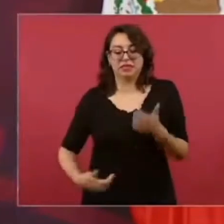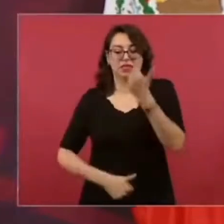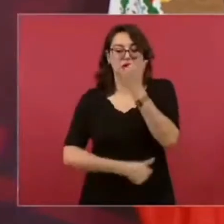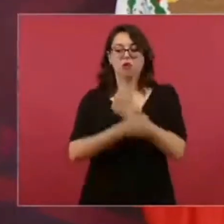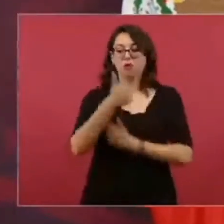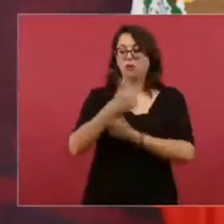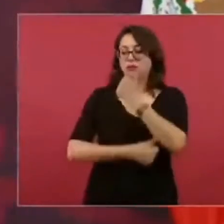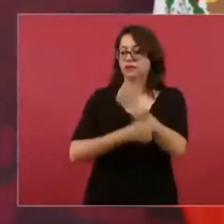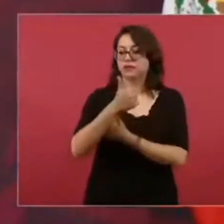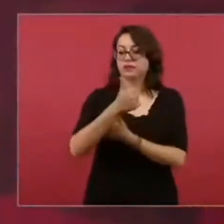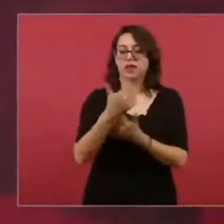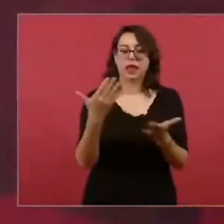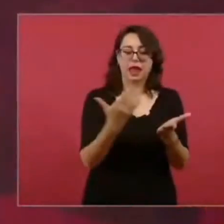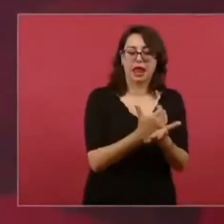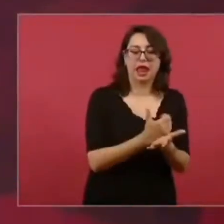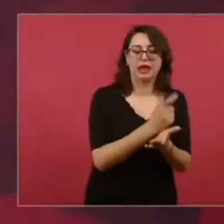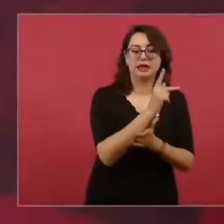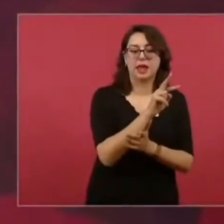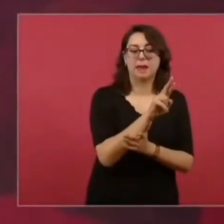para